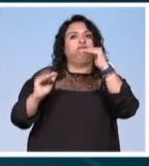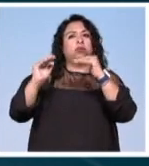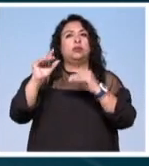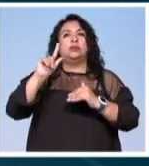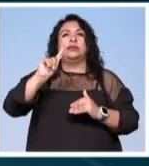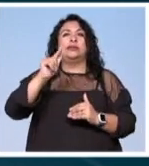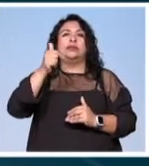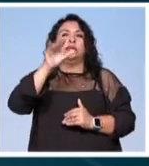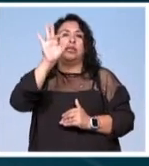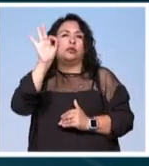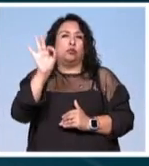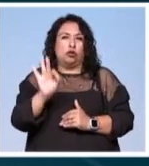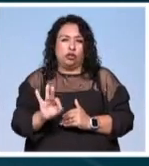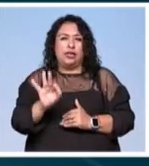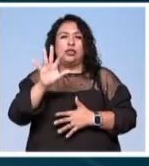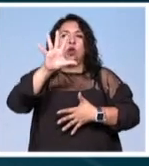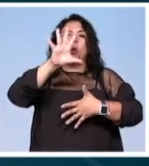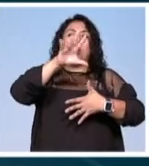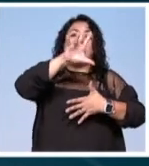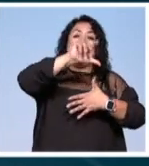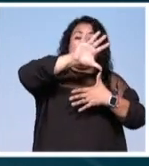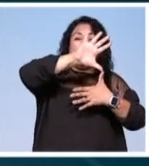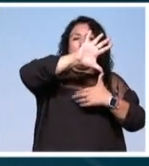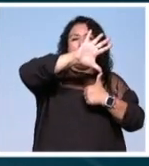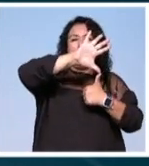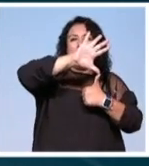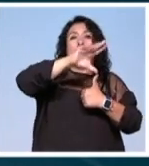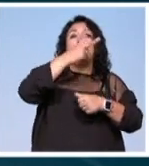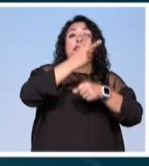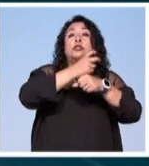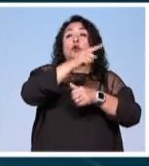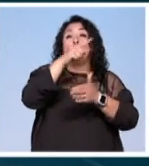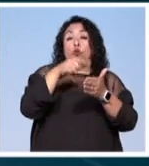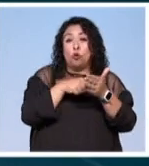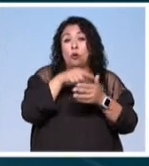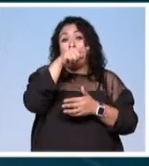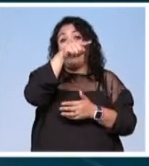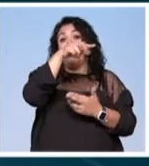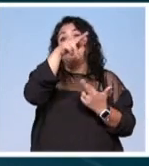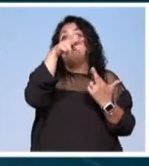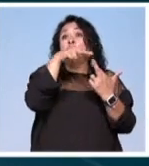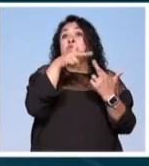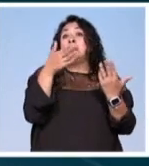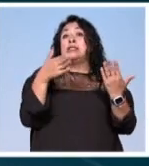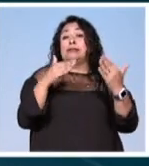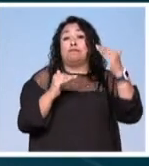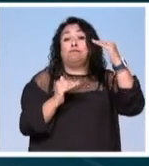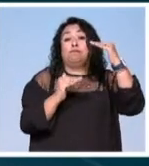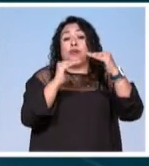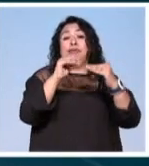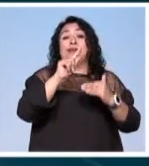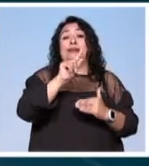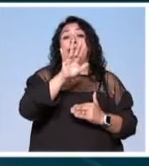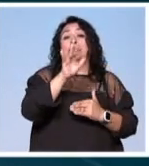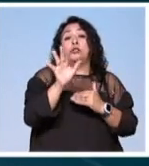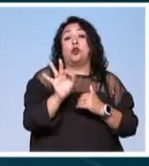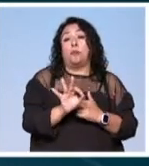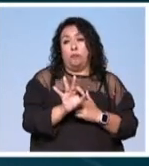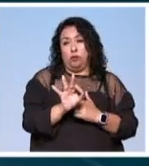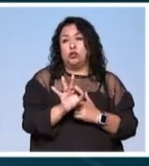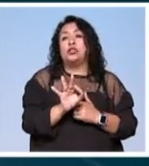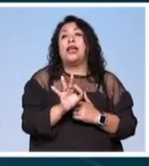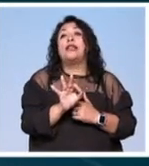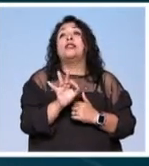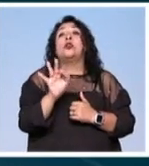con un 76% América del Norte ocupa el segundo lugar esta región ha conseguido cerrar el 75% de la